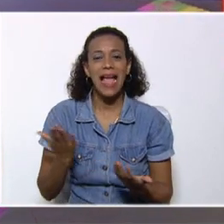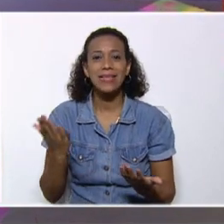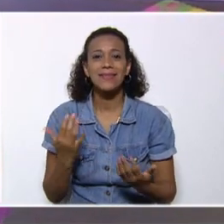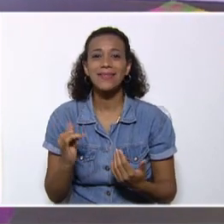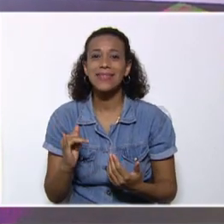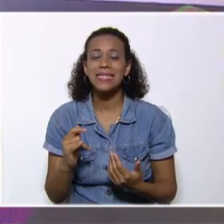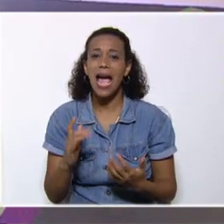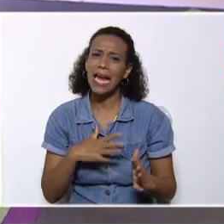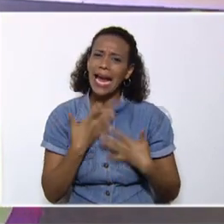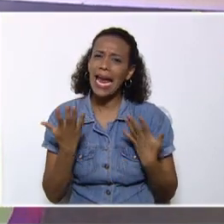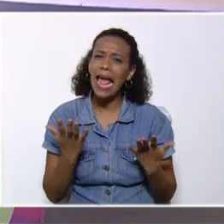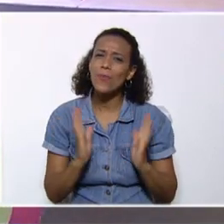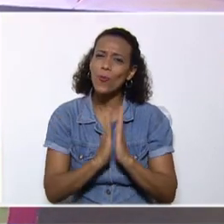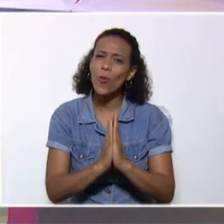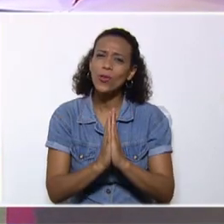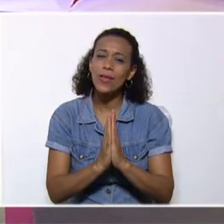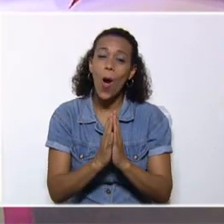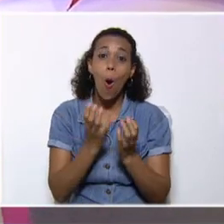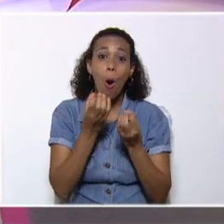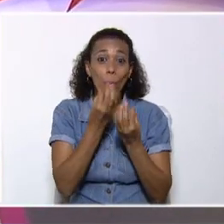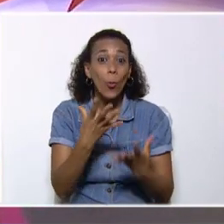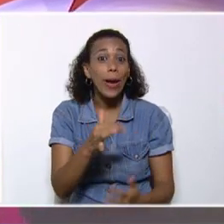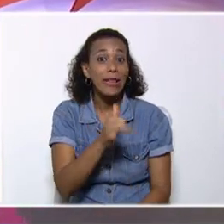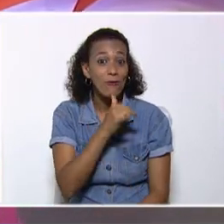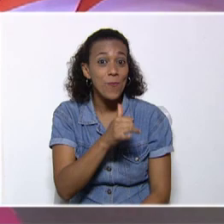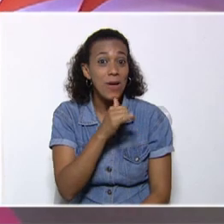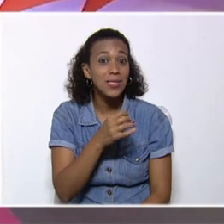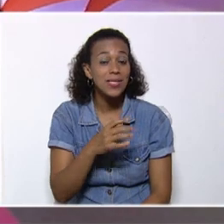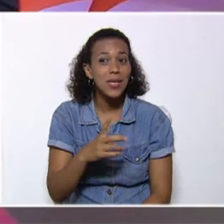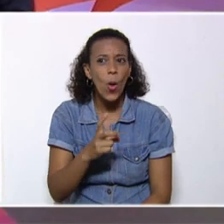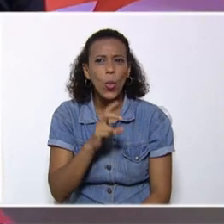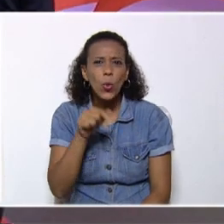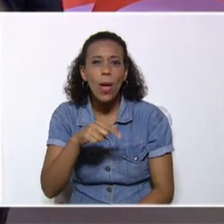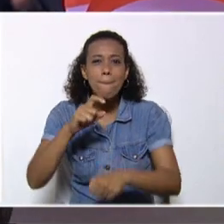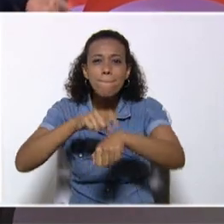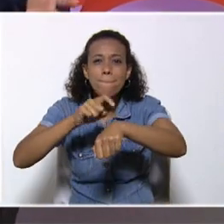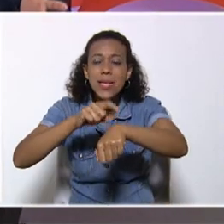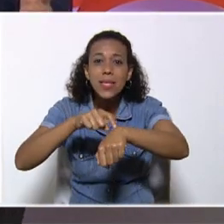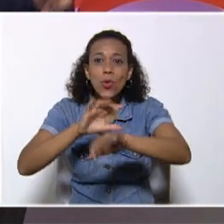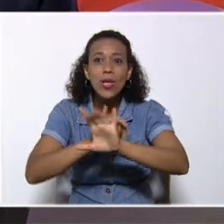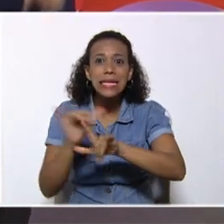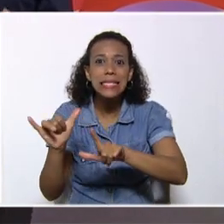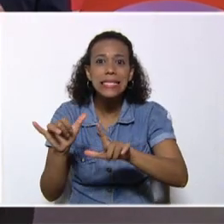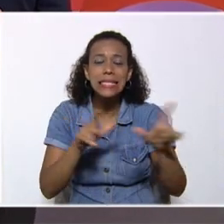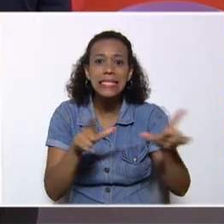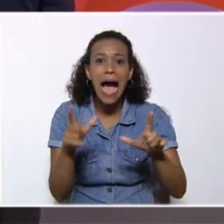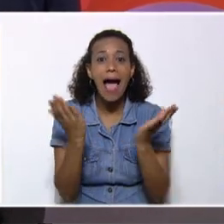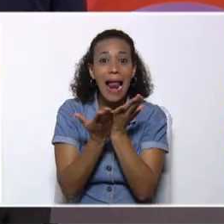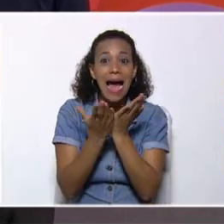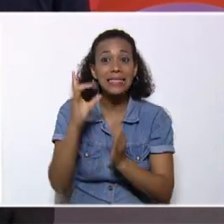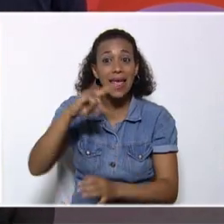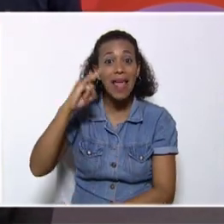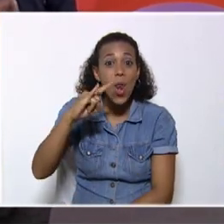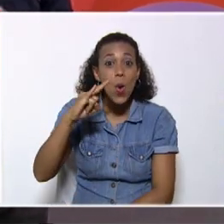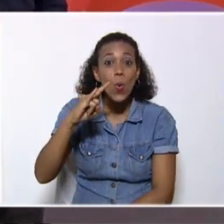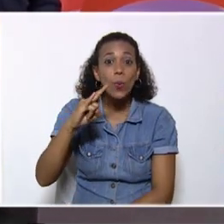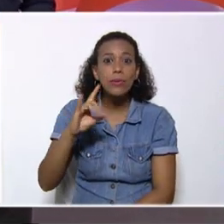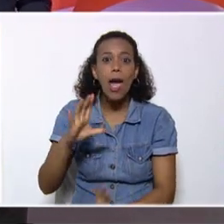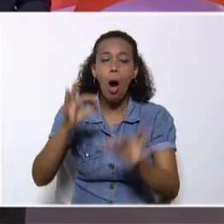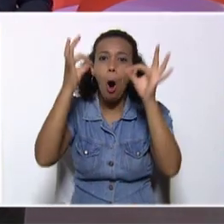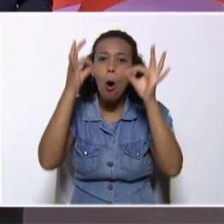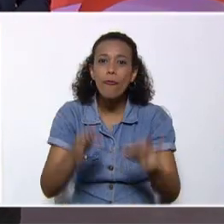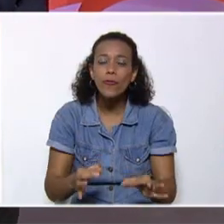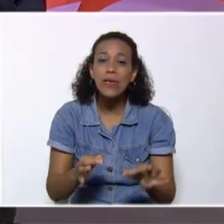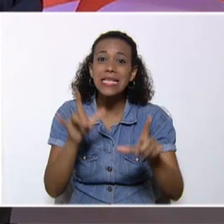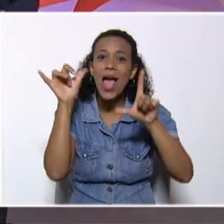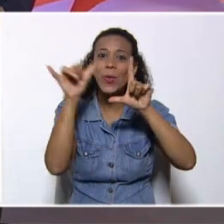cadafamiliaunaescuela. Queremos darte una buenísima noticia. En cuestión de minutos vas a poder conseguir esta clase en nuestra página